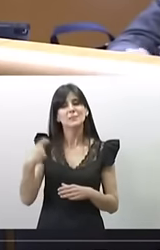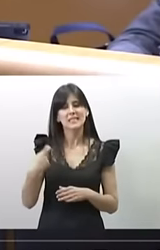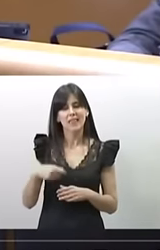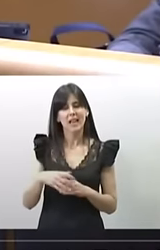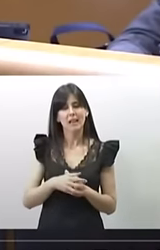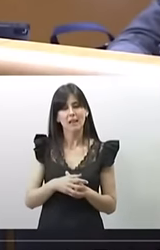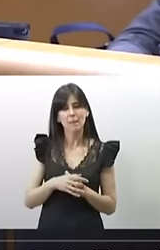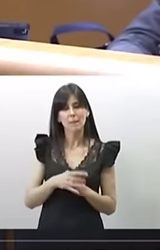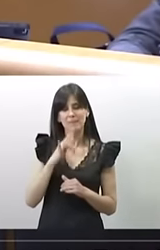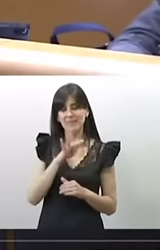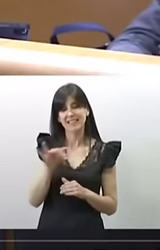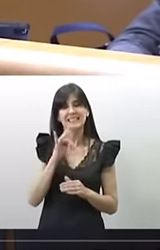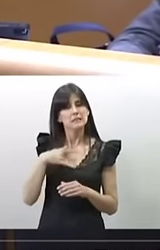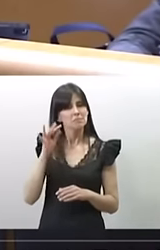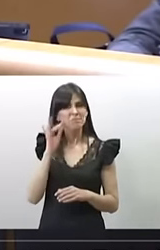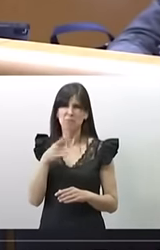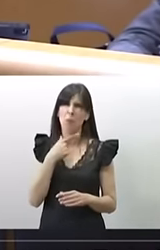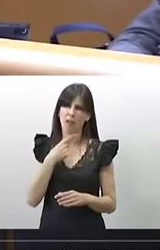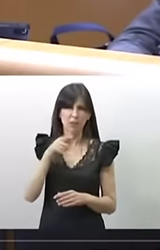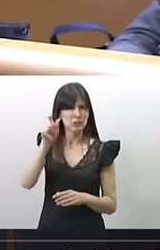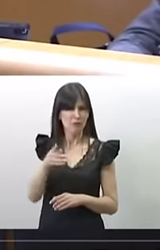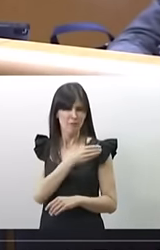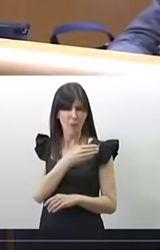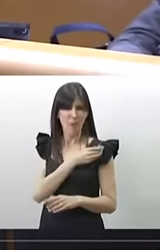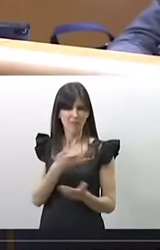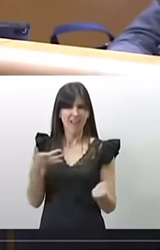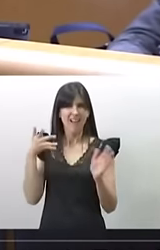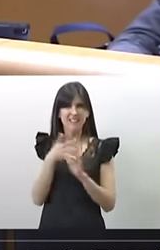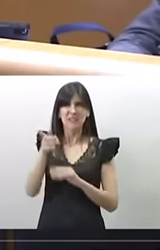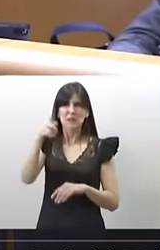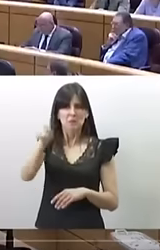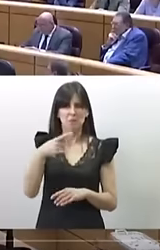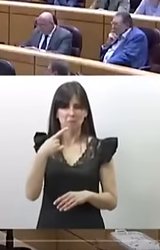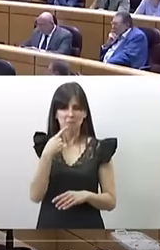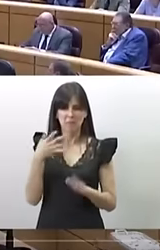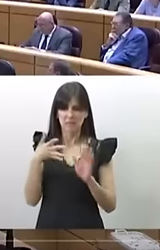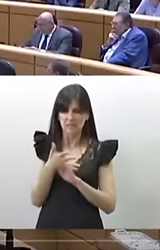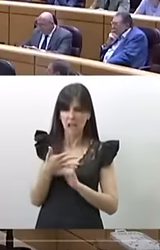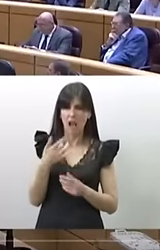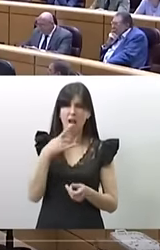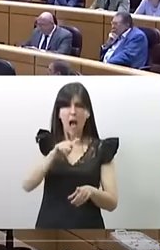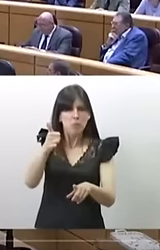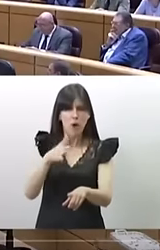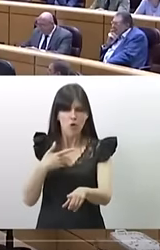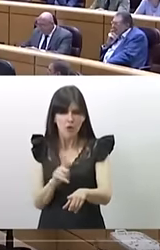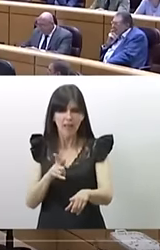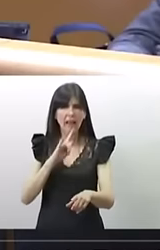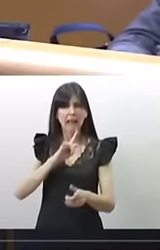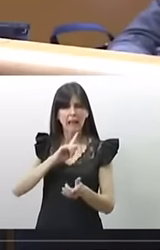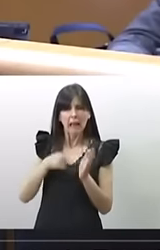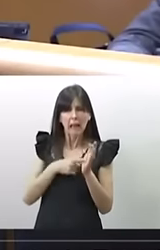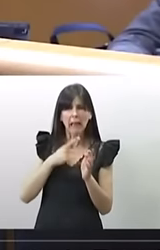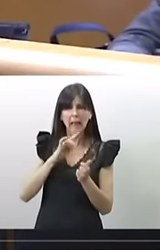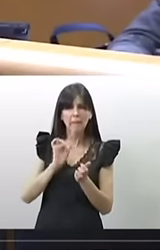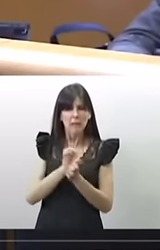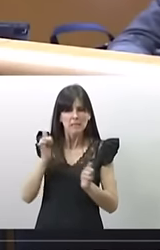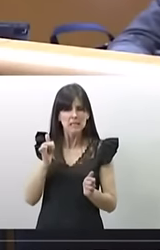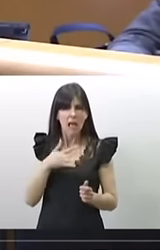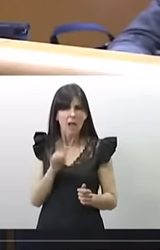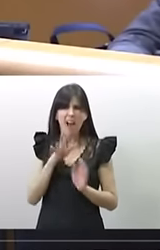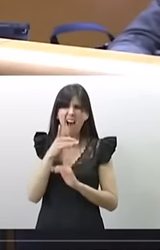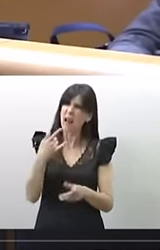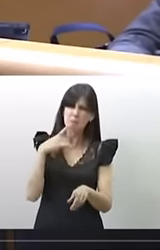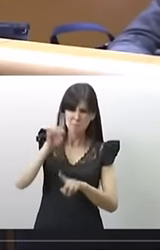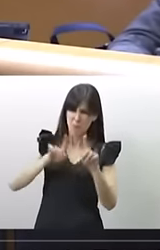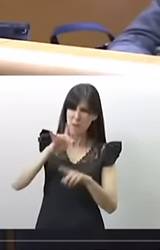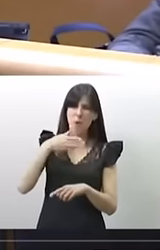García, la verdad que tiene gracia que haga usted esta pregunta. Todo el tiempo que llevan ustedes poniendo palos en la rueda para que no se aprobase la ley de amnistía y ahora su preocupación es cuándo se publica en